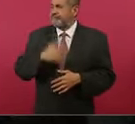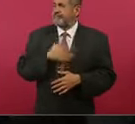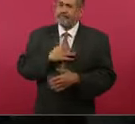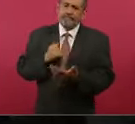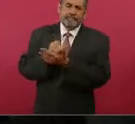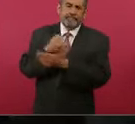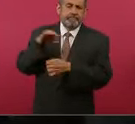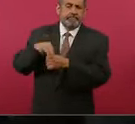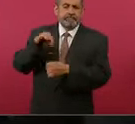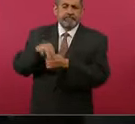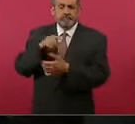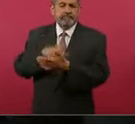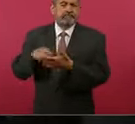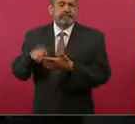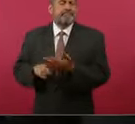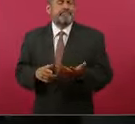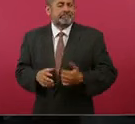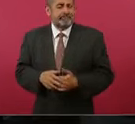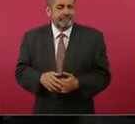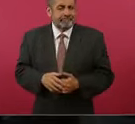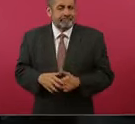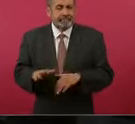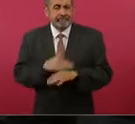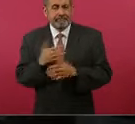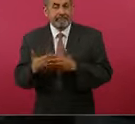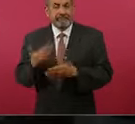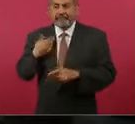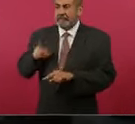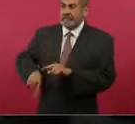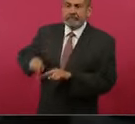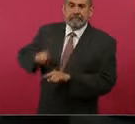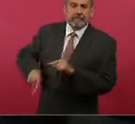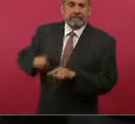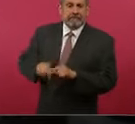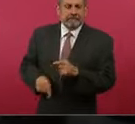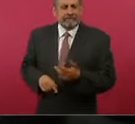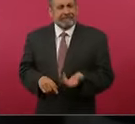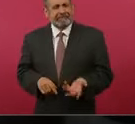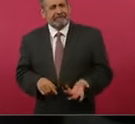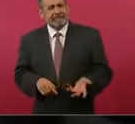¿Por qué quieren descontar con